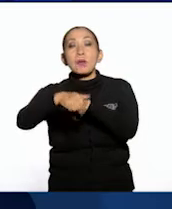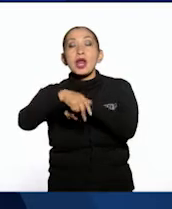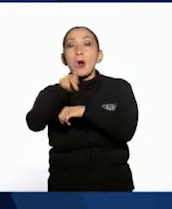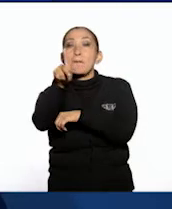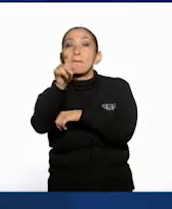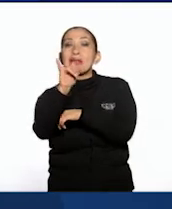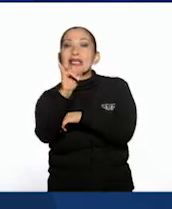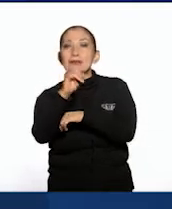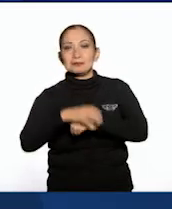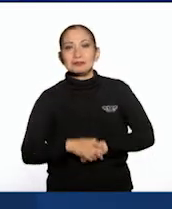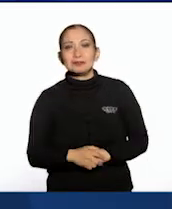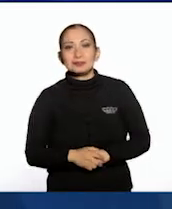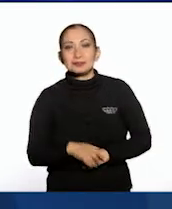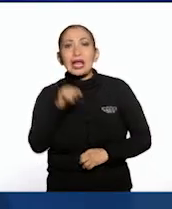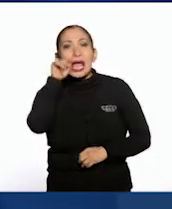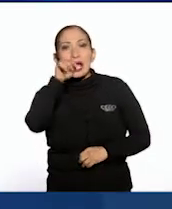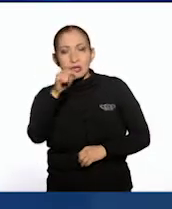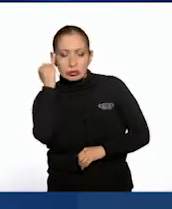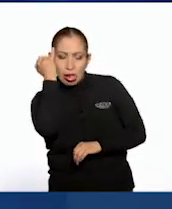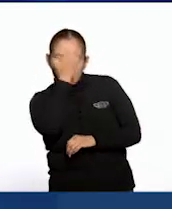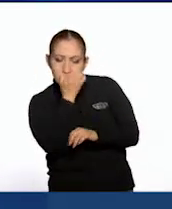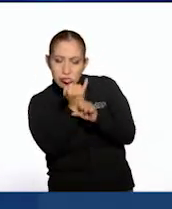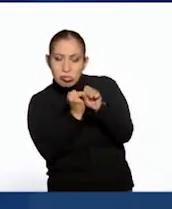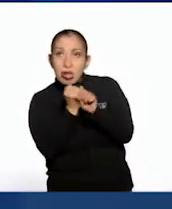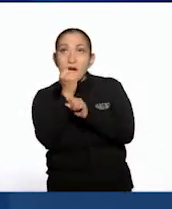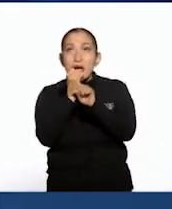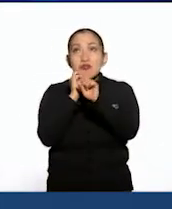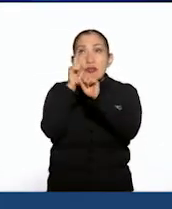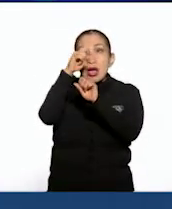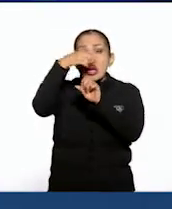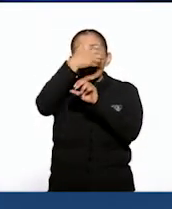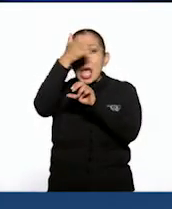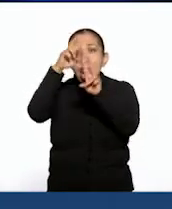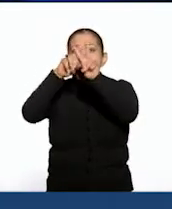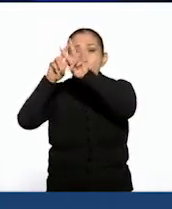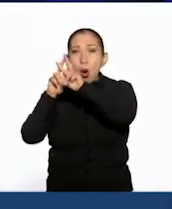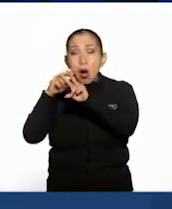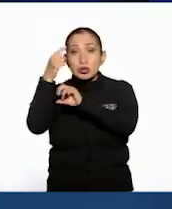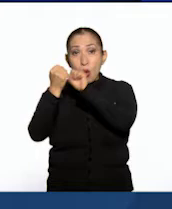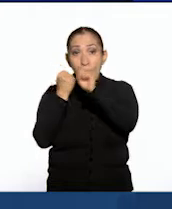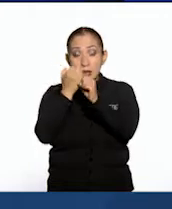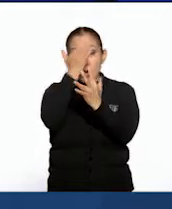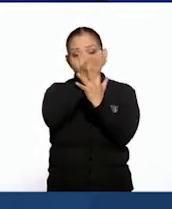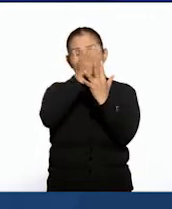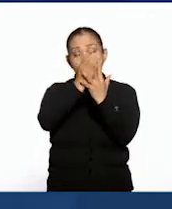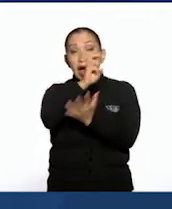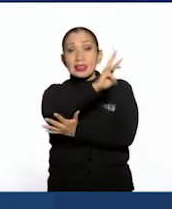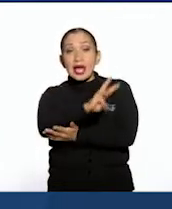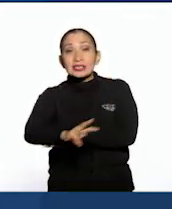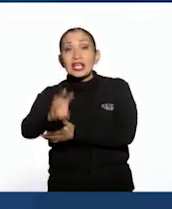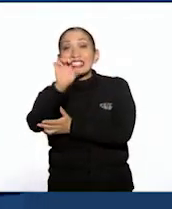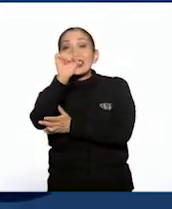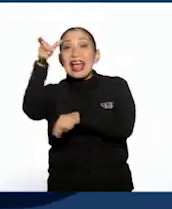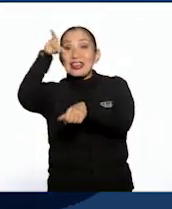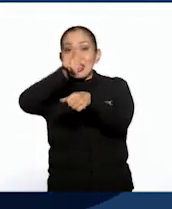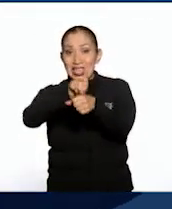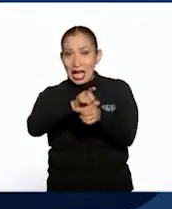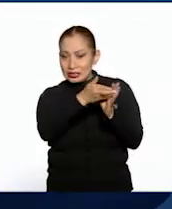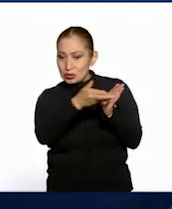número pi. Ellos estudiaban los astros y debido a que su año se dividía en 360